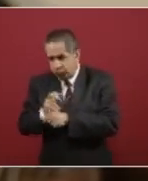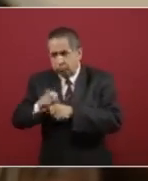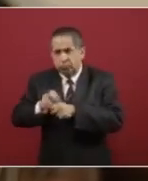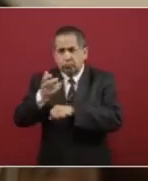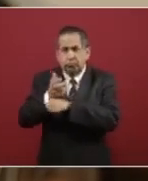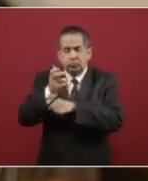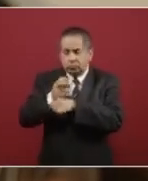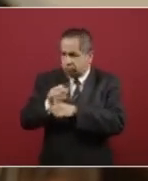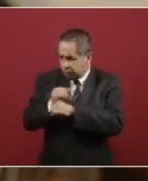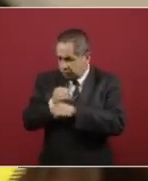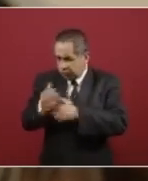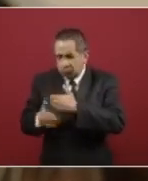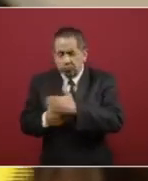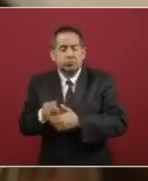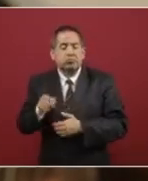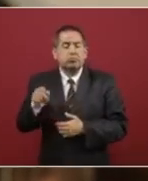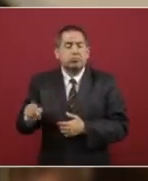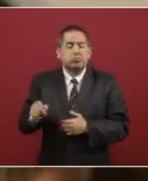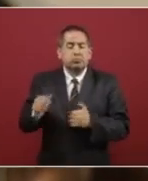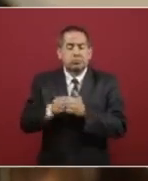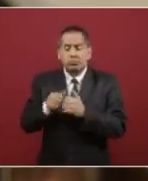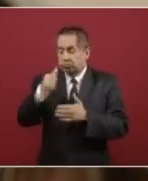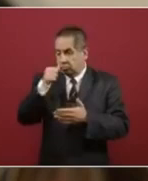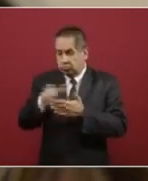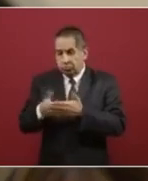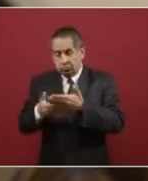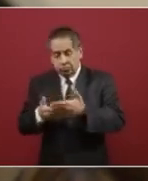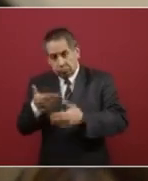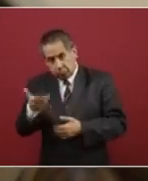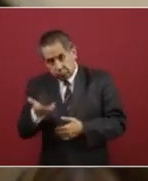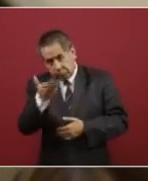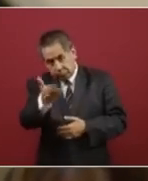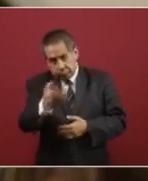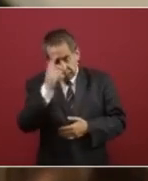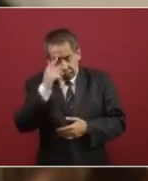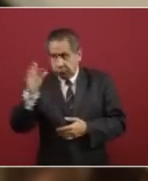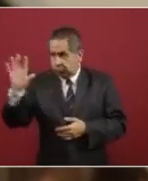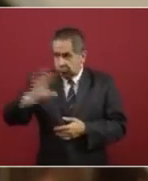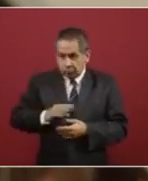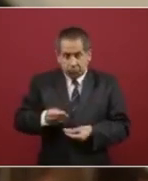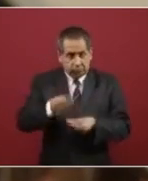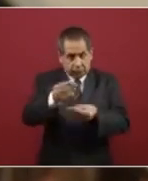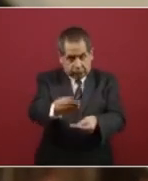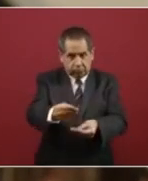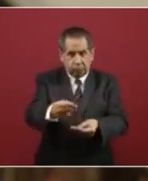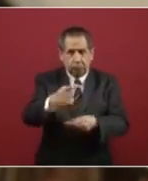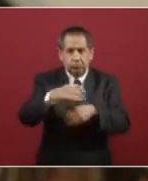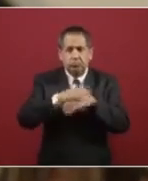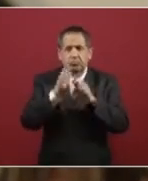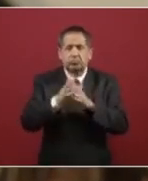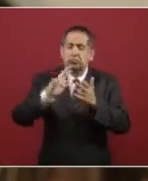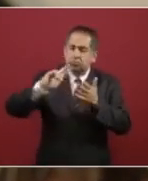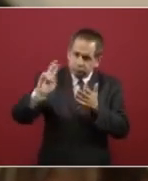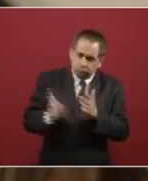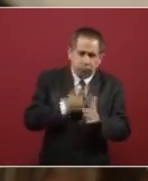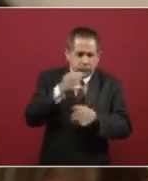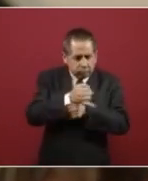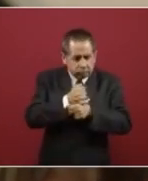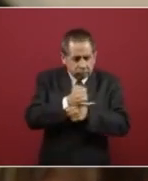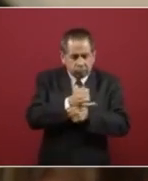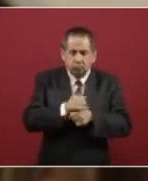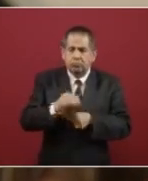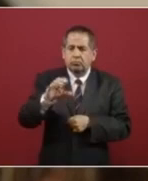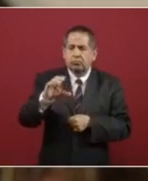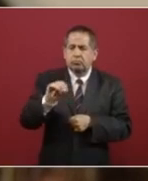Unidos donde a través de esta carta le piden que por favor abra el caso, reabra el caso Colosio.